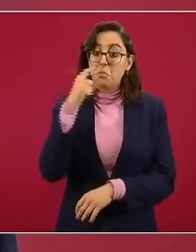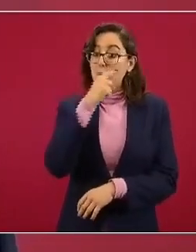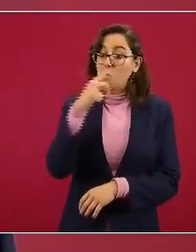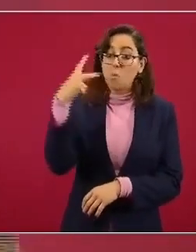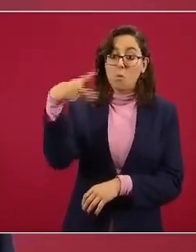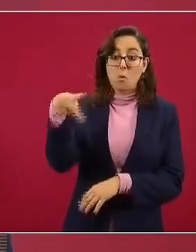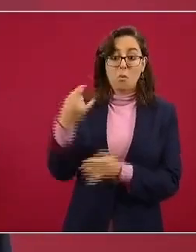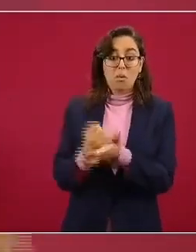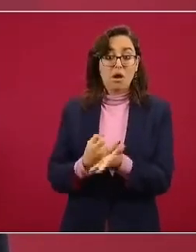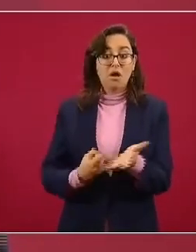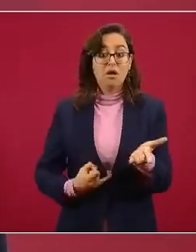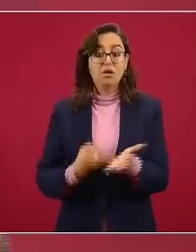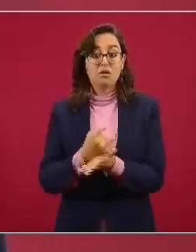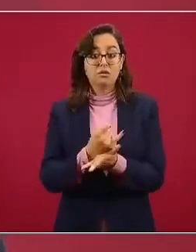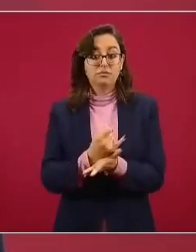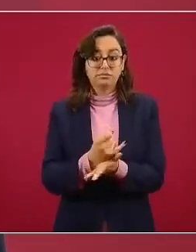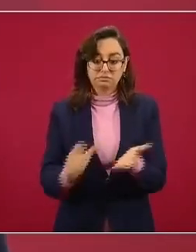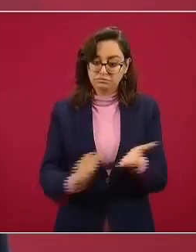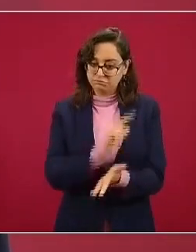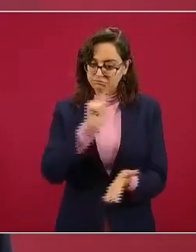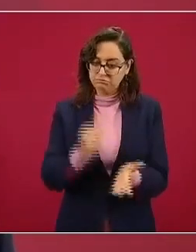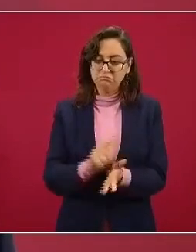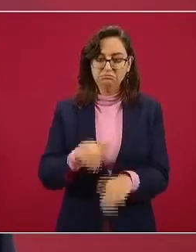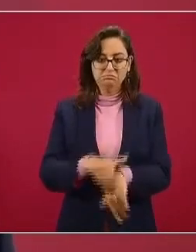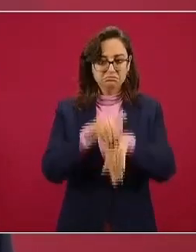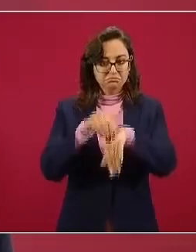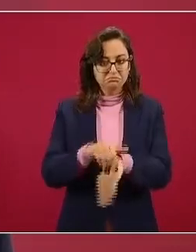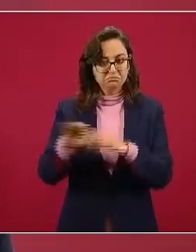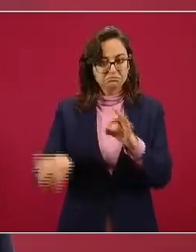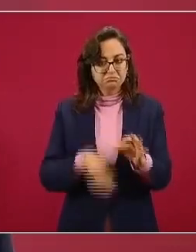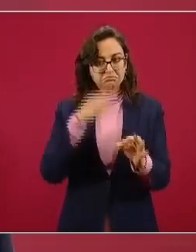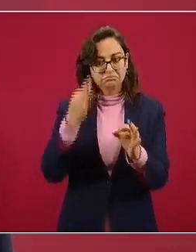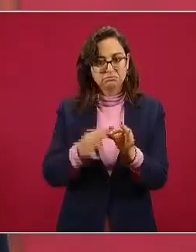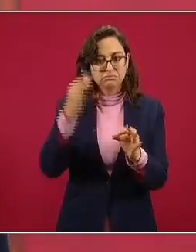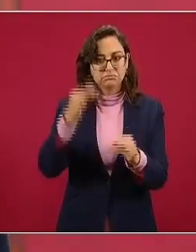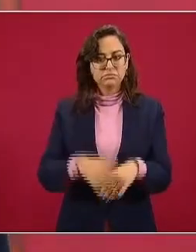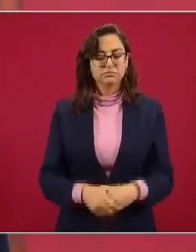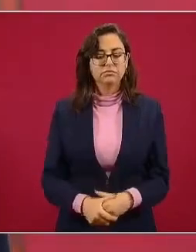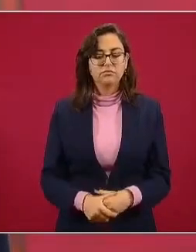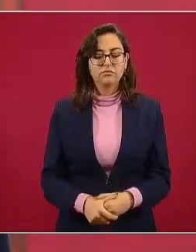Y va a ser con apego a la legalidad,